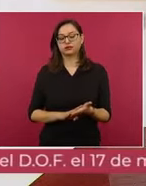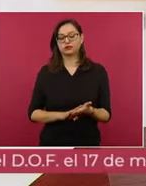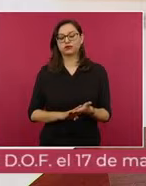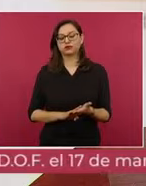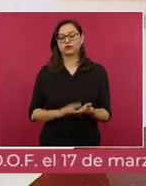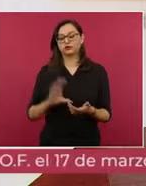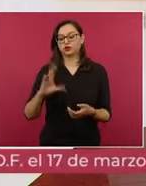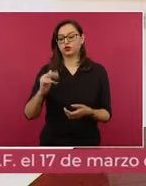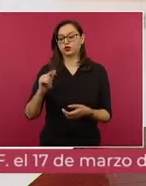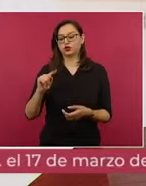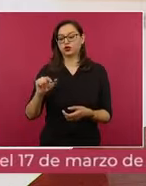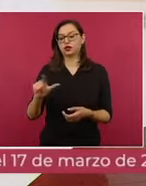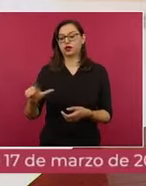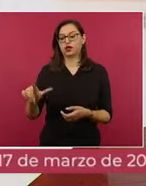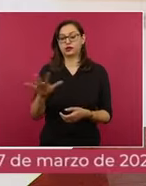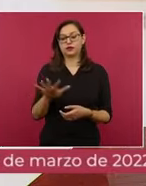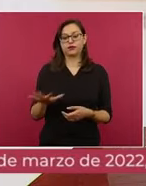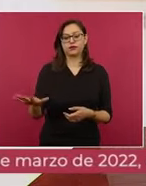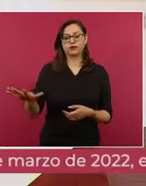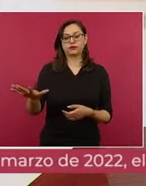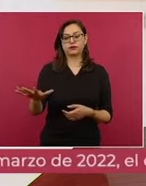la zona chontal.